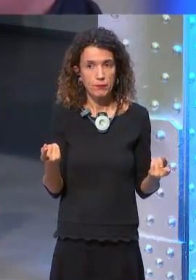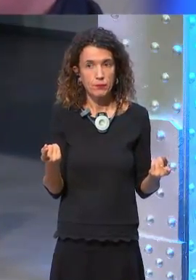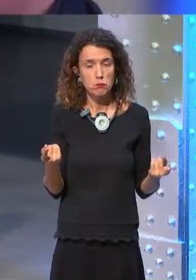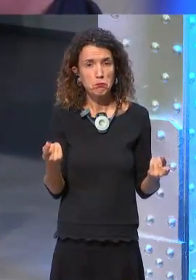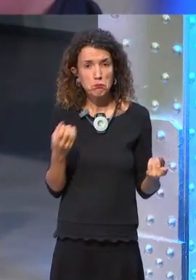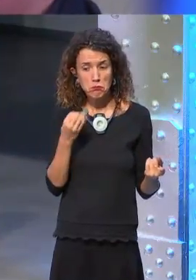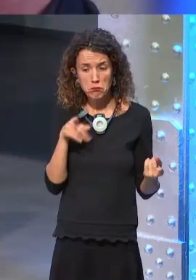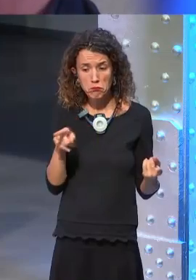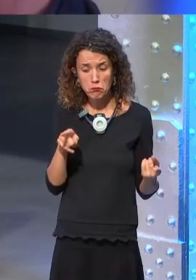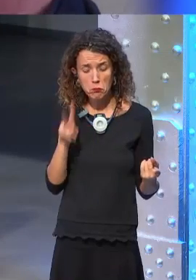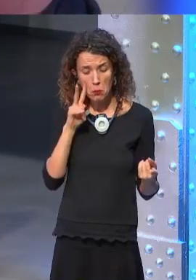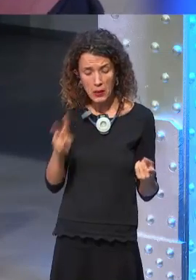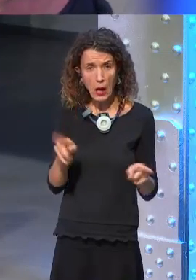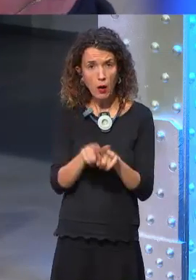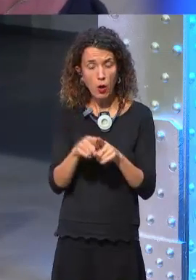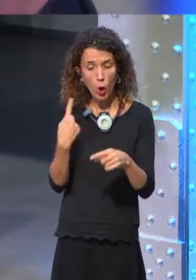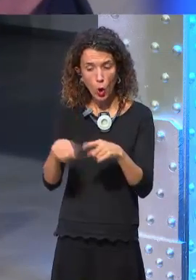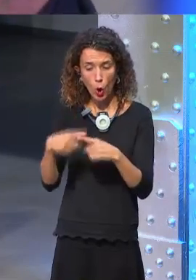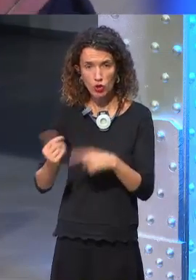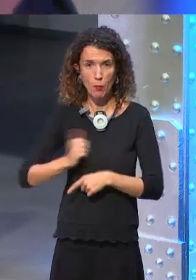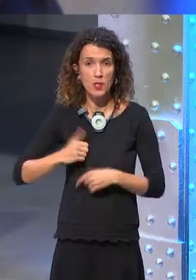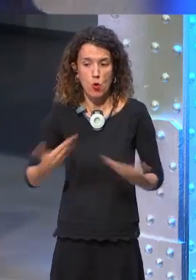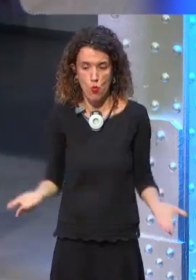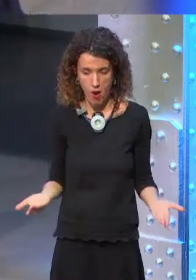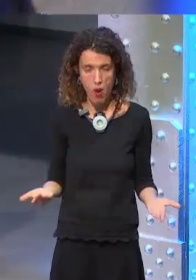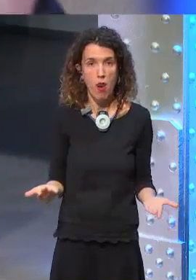está bien observar qué es lo que podemos utilizar